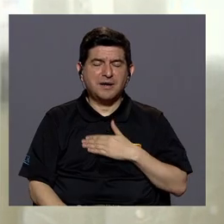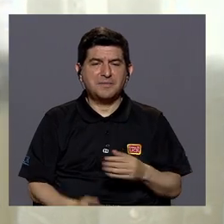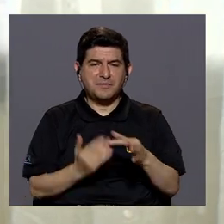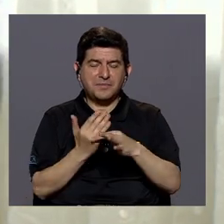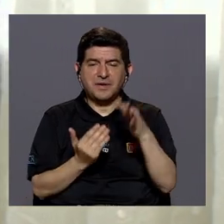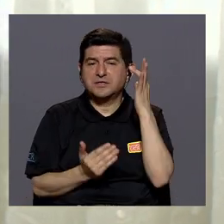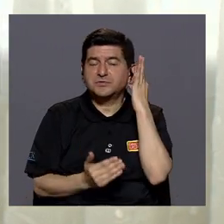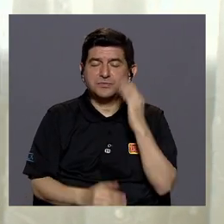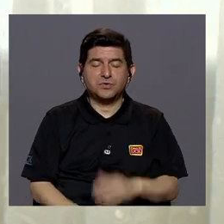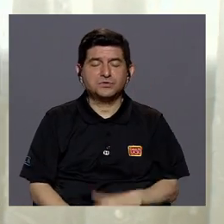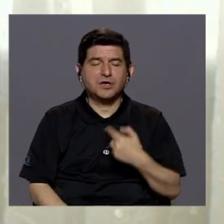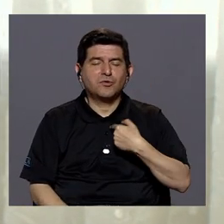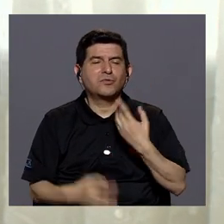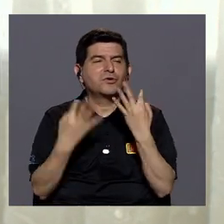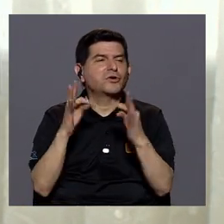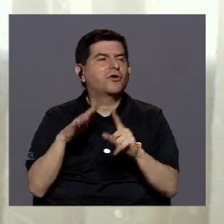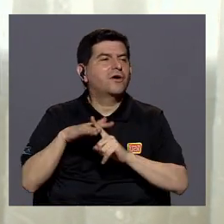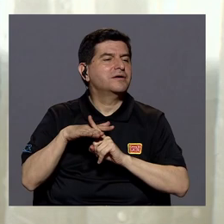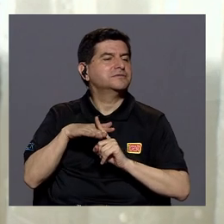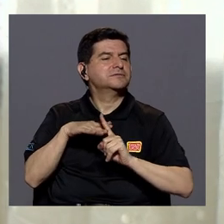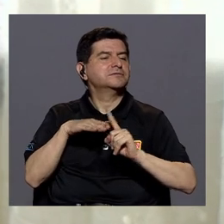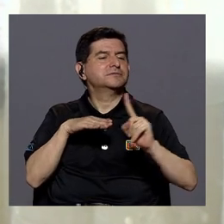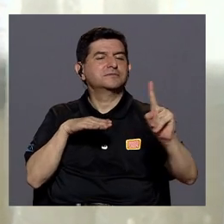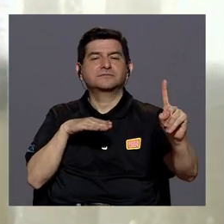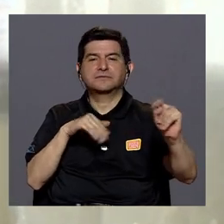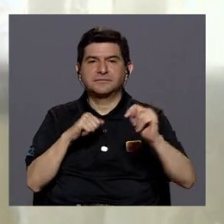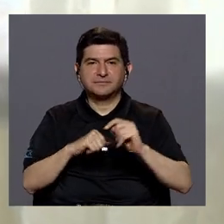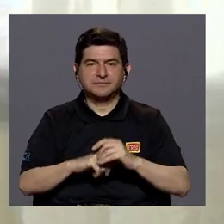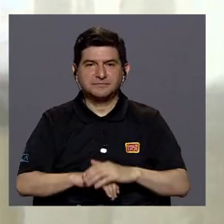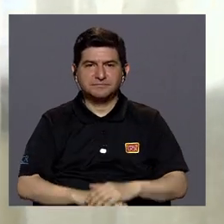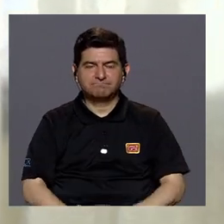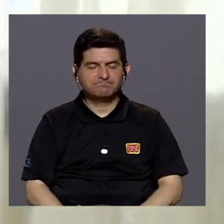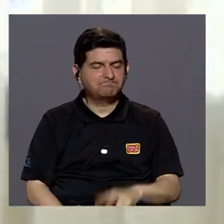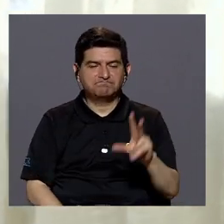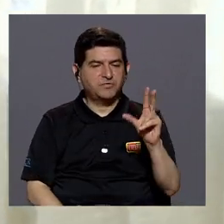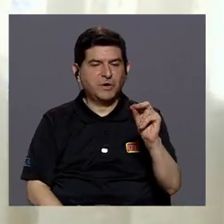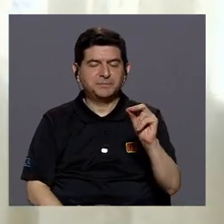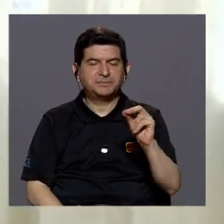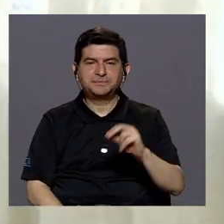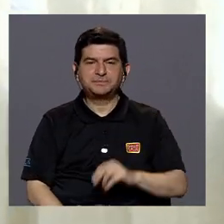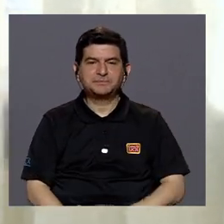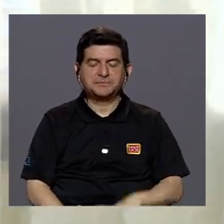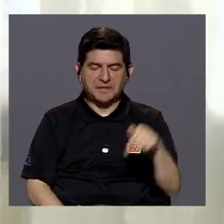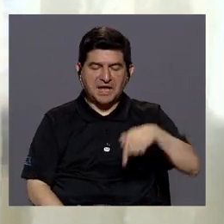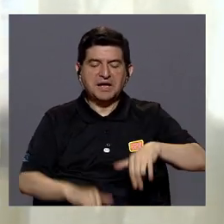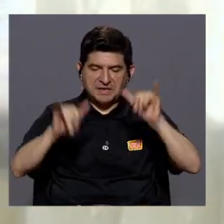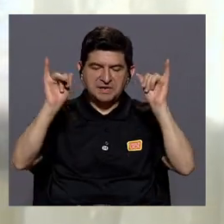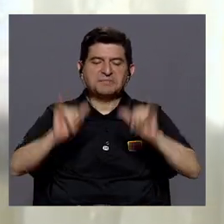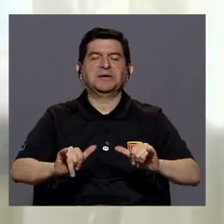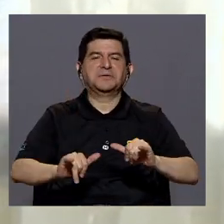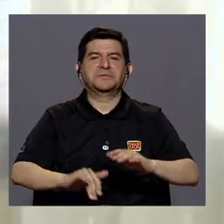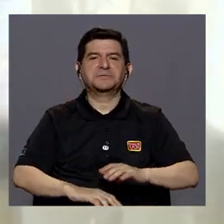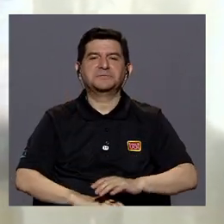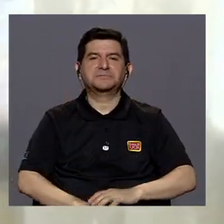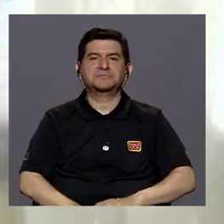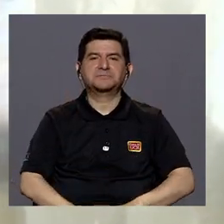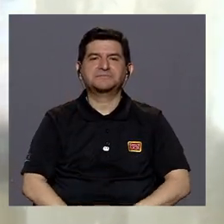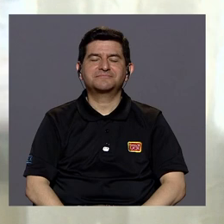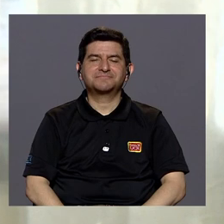como escaparme. Y dije, no, aquí me quedo, ahí estoy.